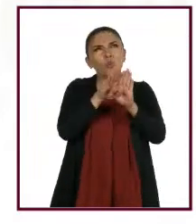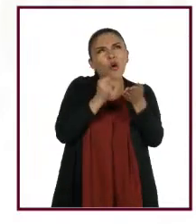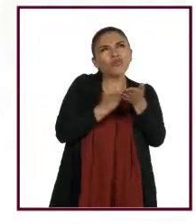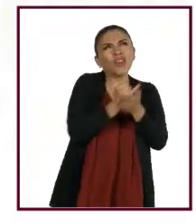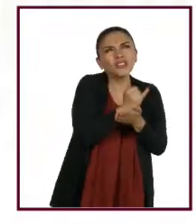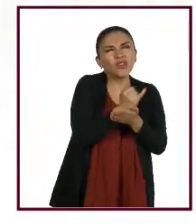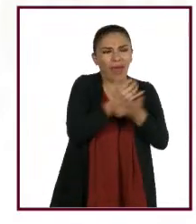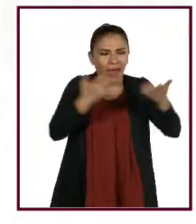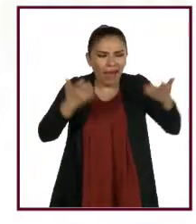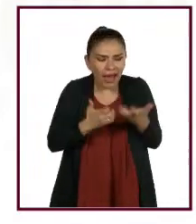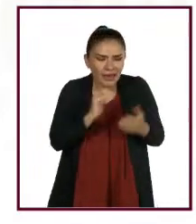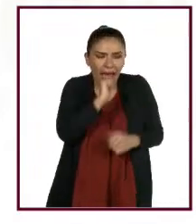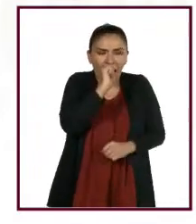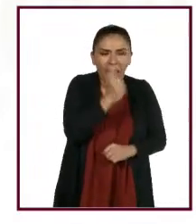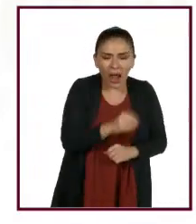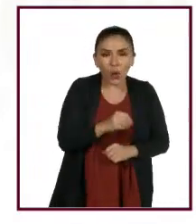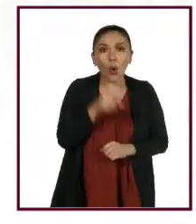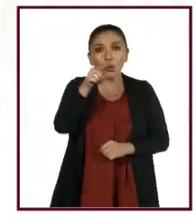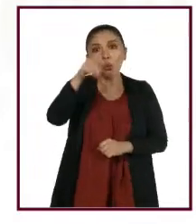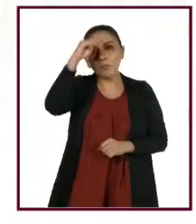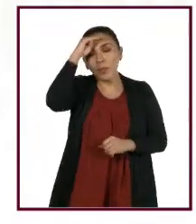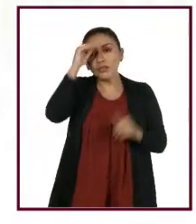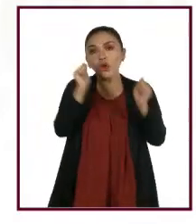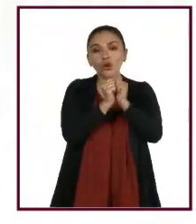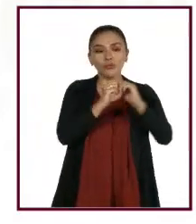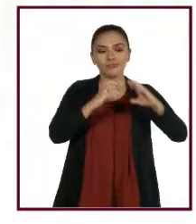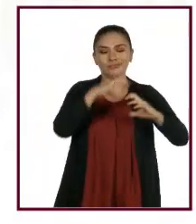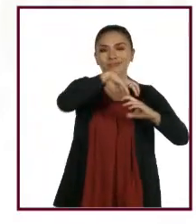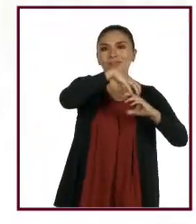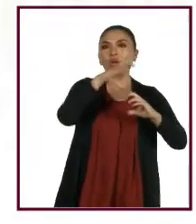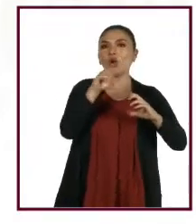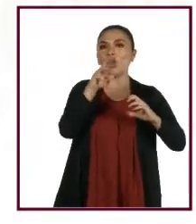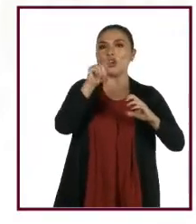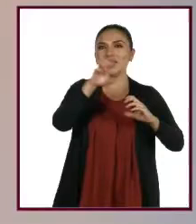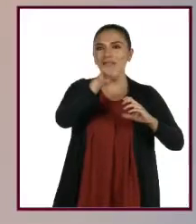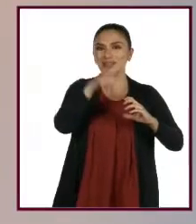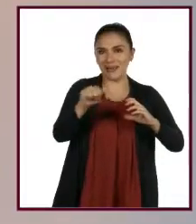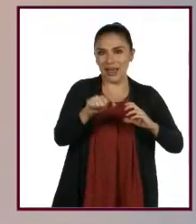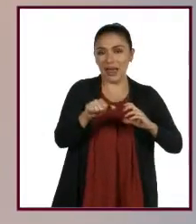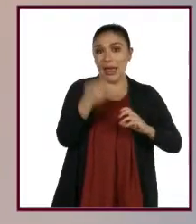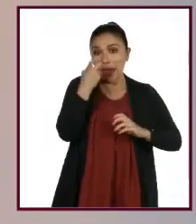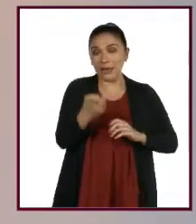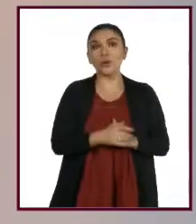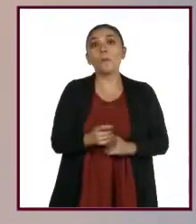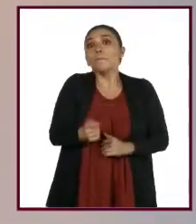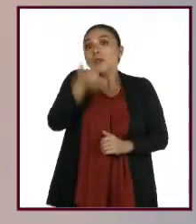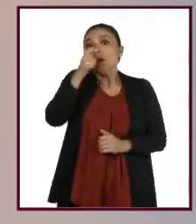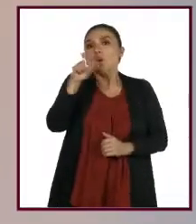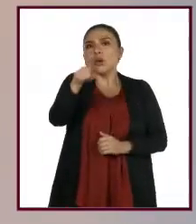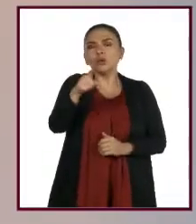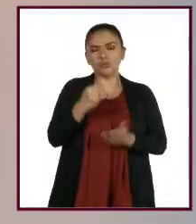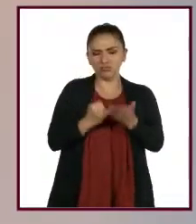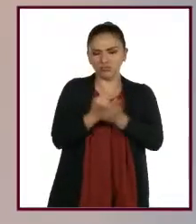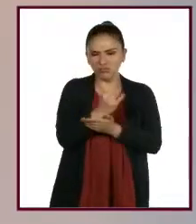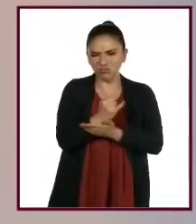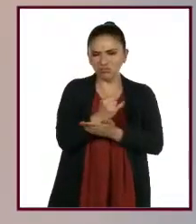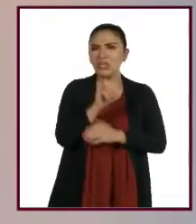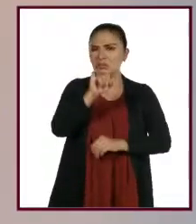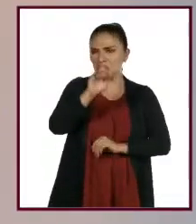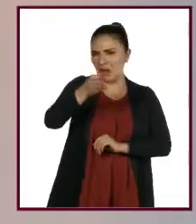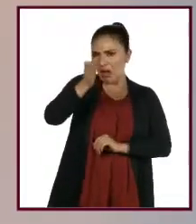en particular, estamos usando nuestra corteza cerebral. Entonces, en el primer momento, cuando decidimos